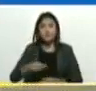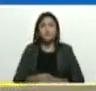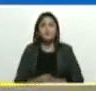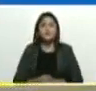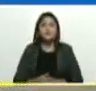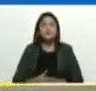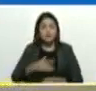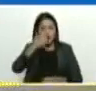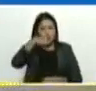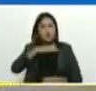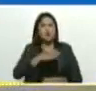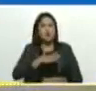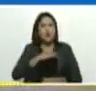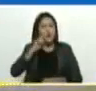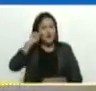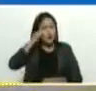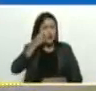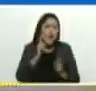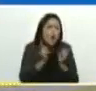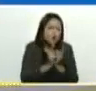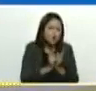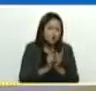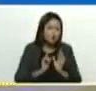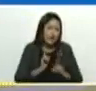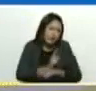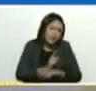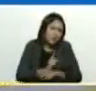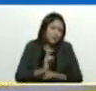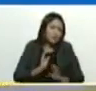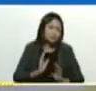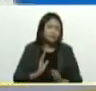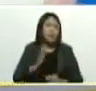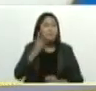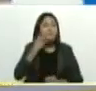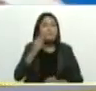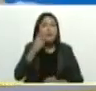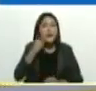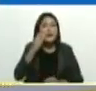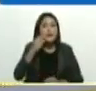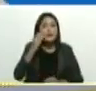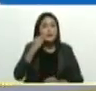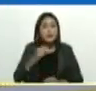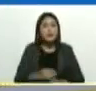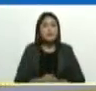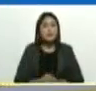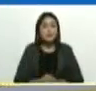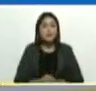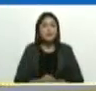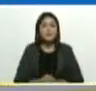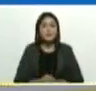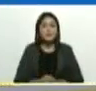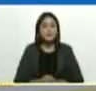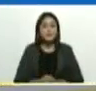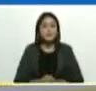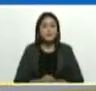Quiero recordar brevemente algunos momentos que nos marcaron.